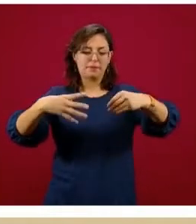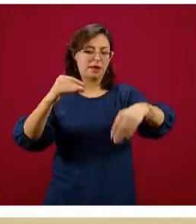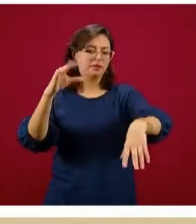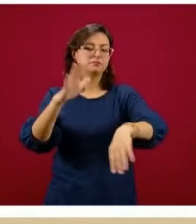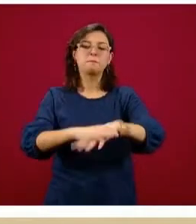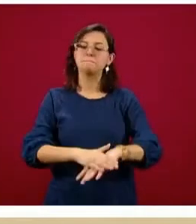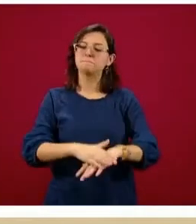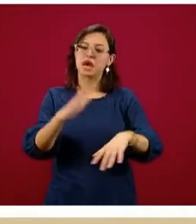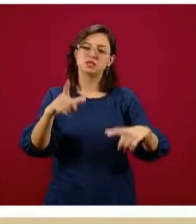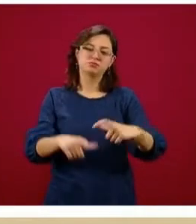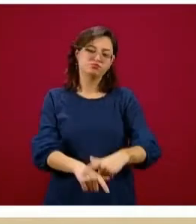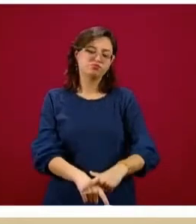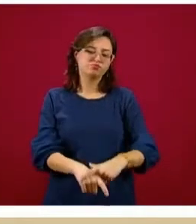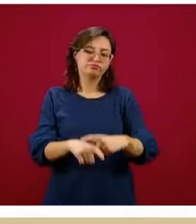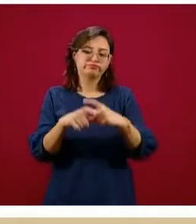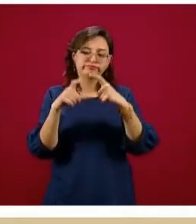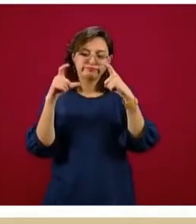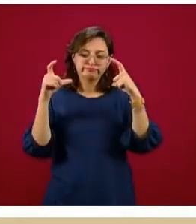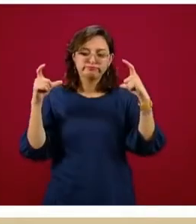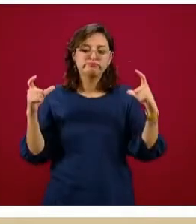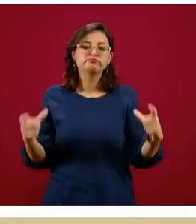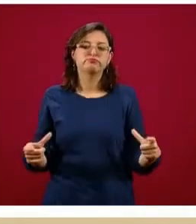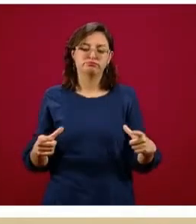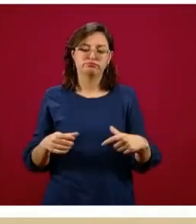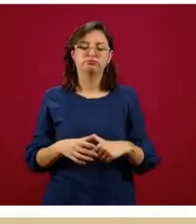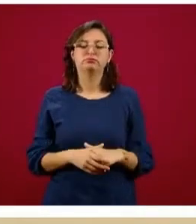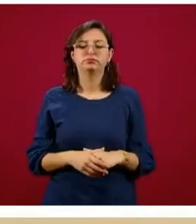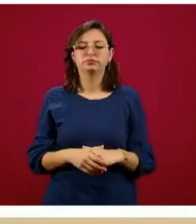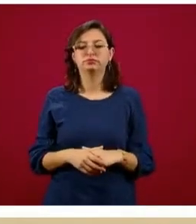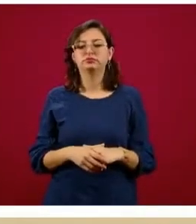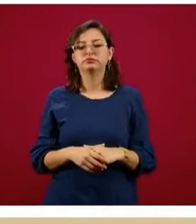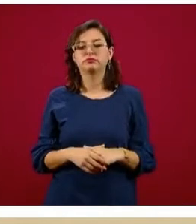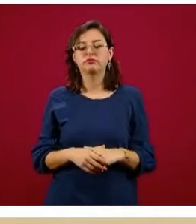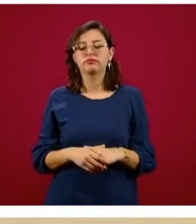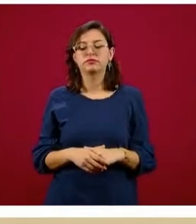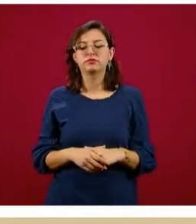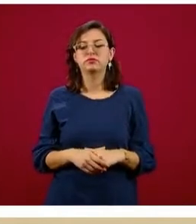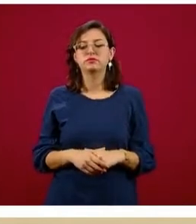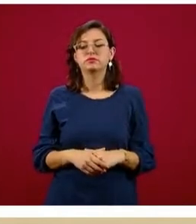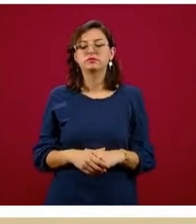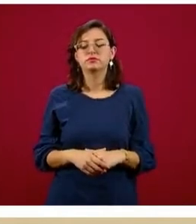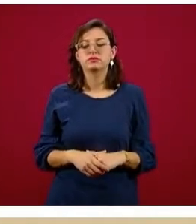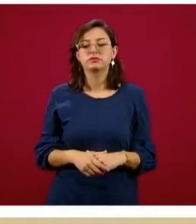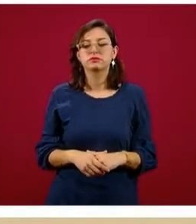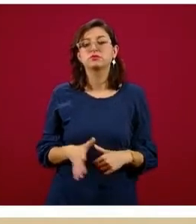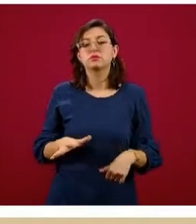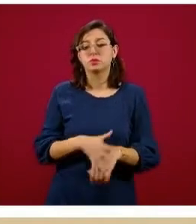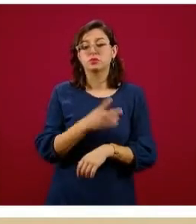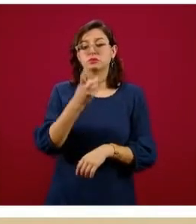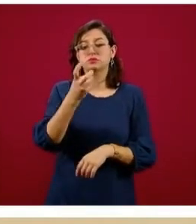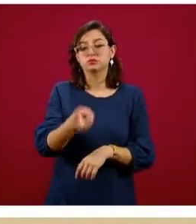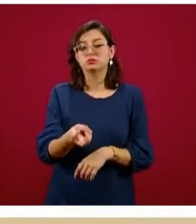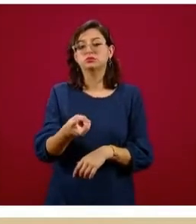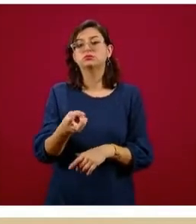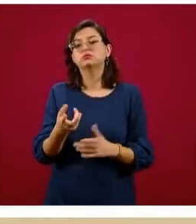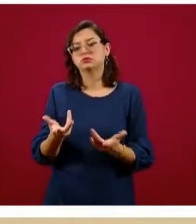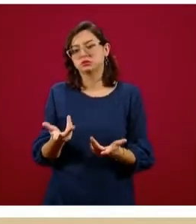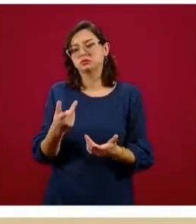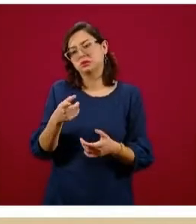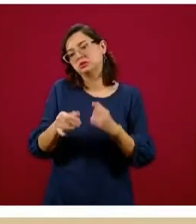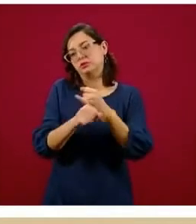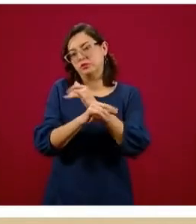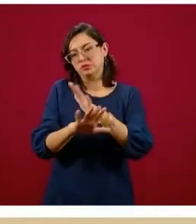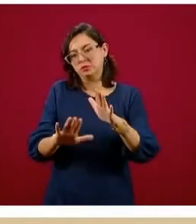se proyectó sería la que tendría la mayor carga e intensidad de casos. Entonces esto también va de la mano